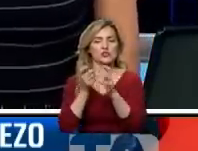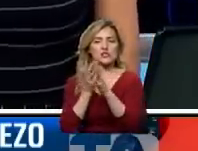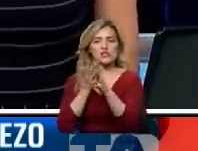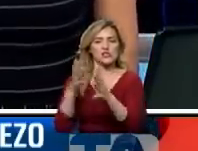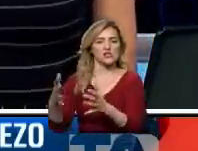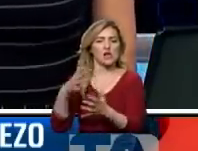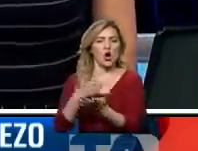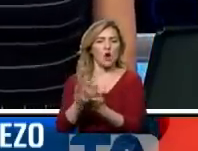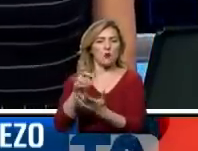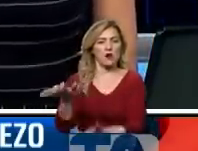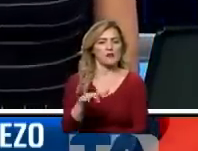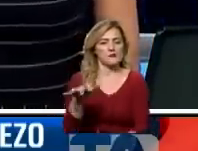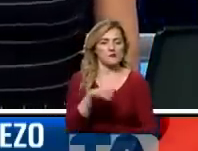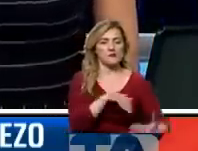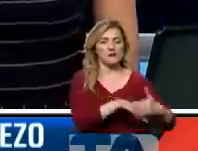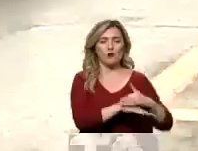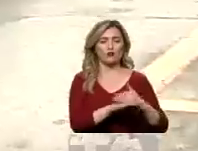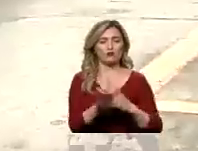Con esta noticia empezamos.